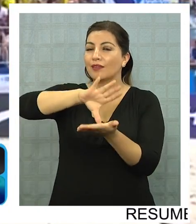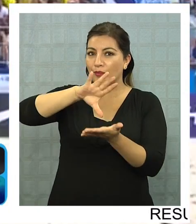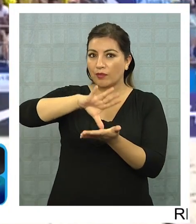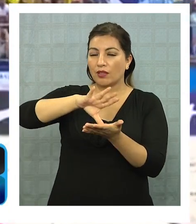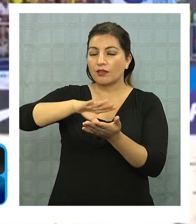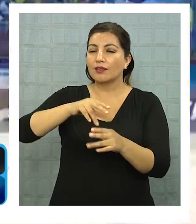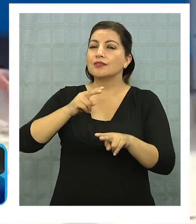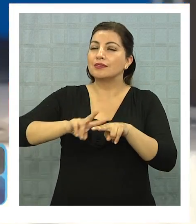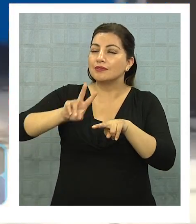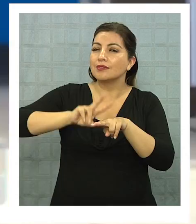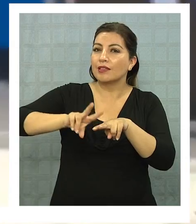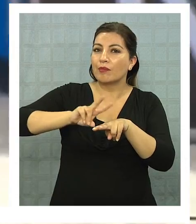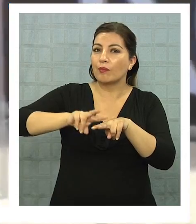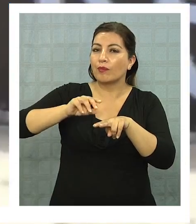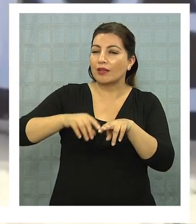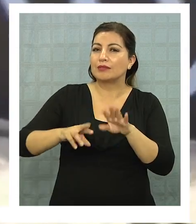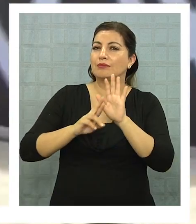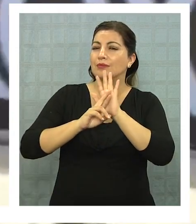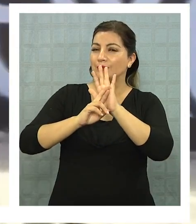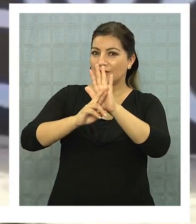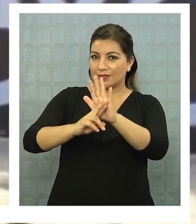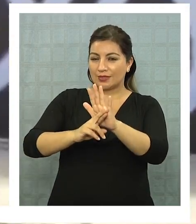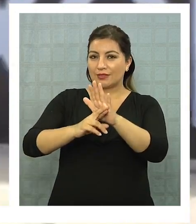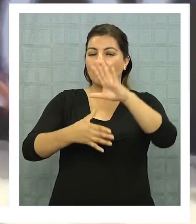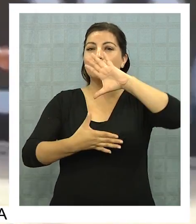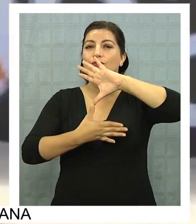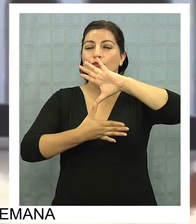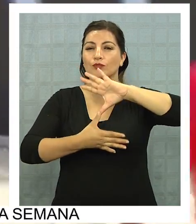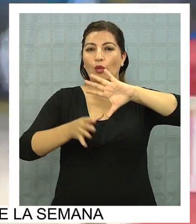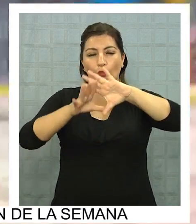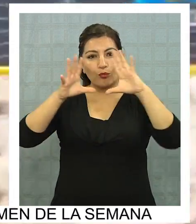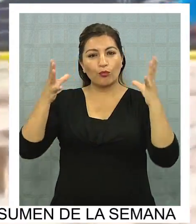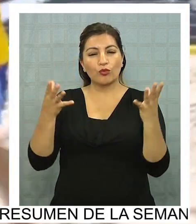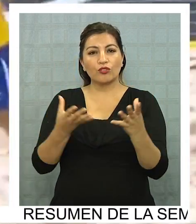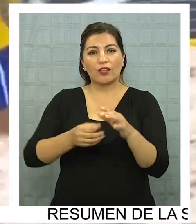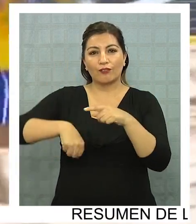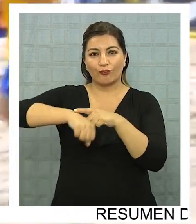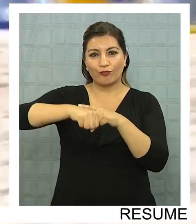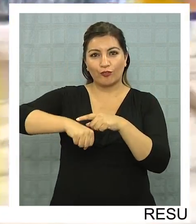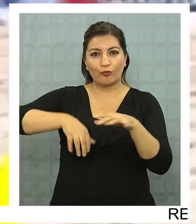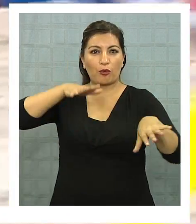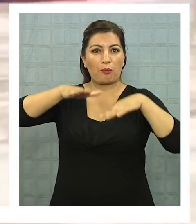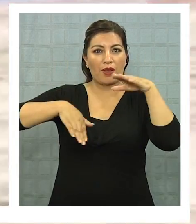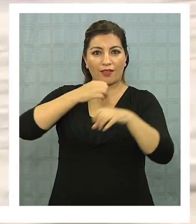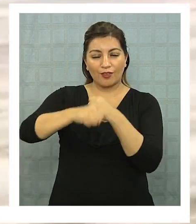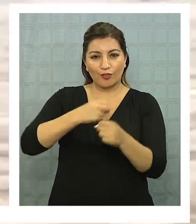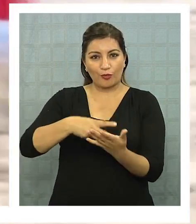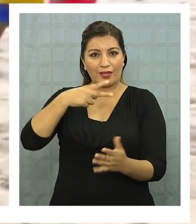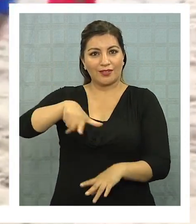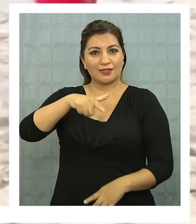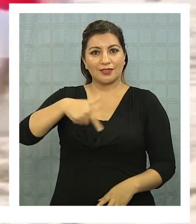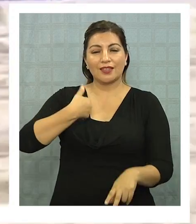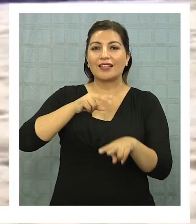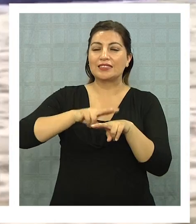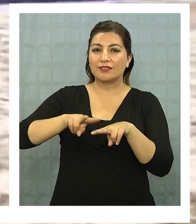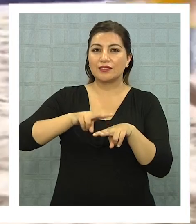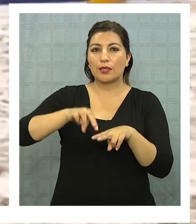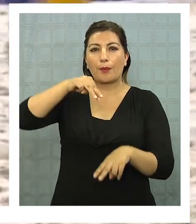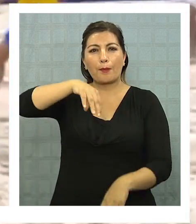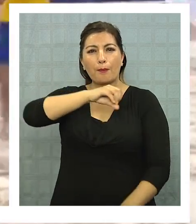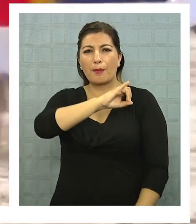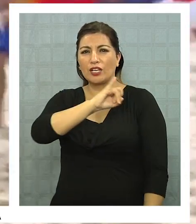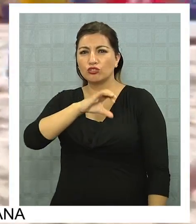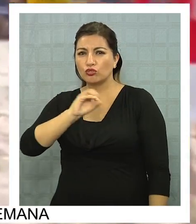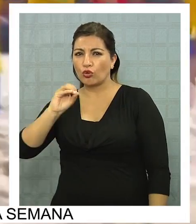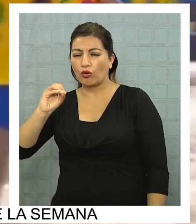se prepararán para participar en las clasificatorias sudamericanas para el Mundial de Fútbol Playa 2017, que se realizará